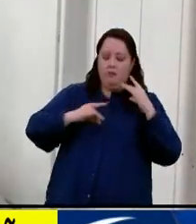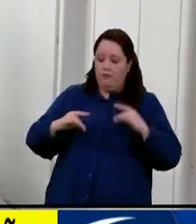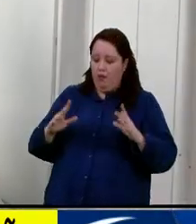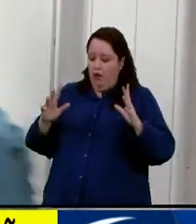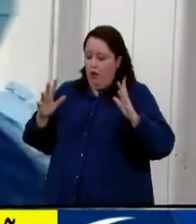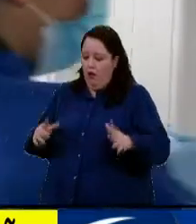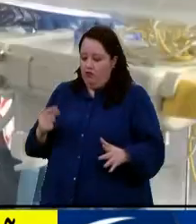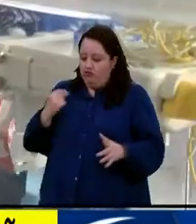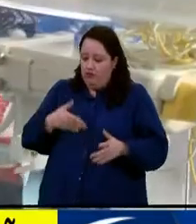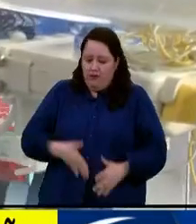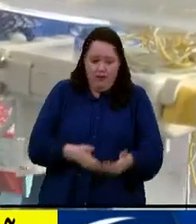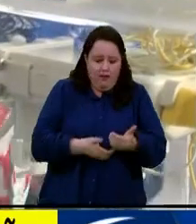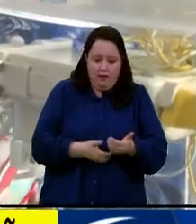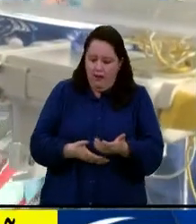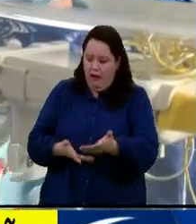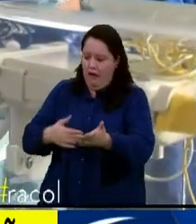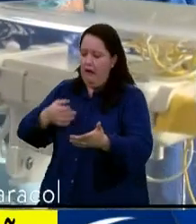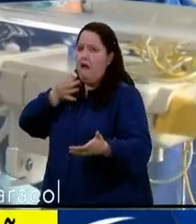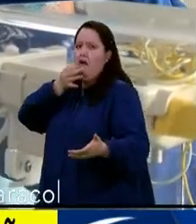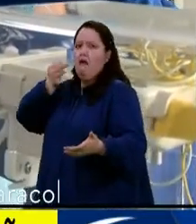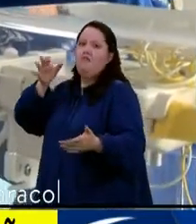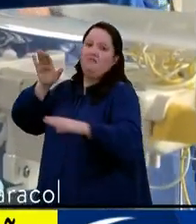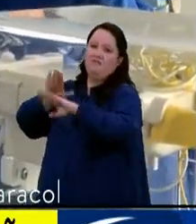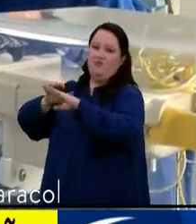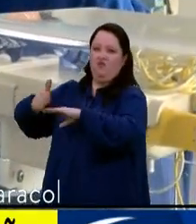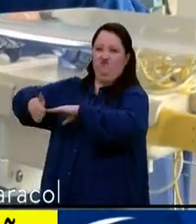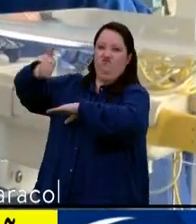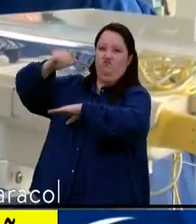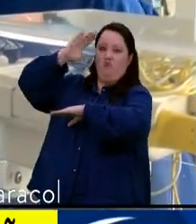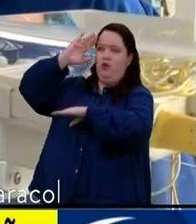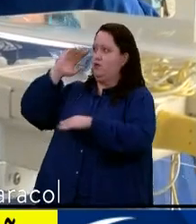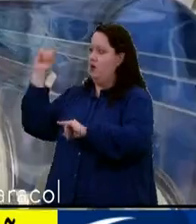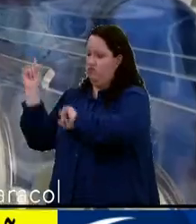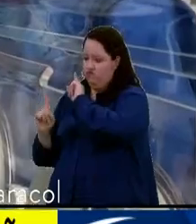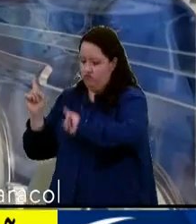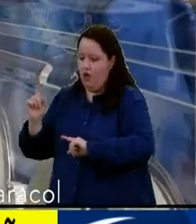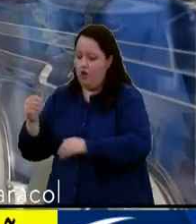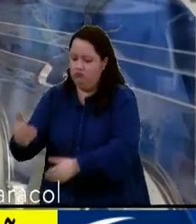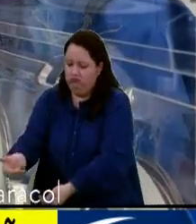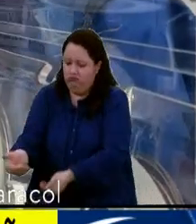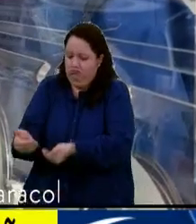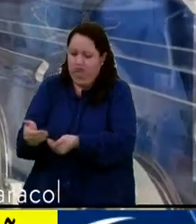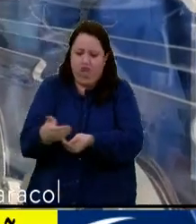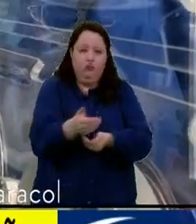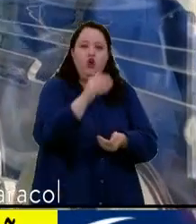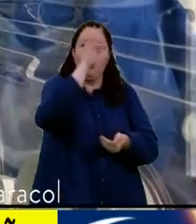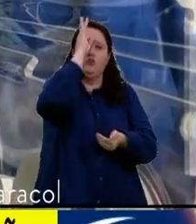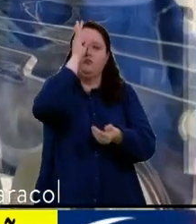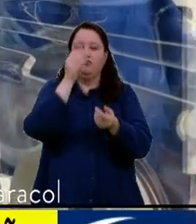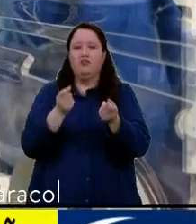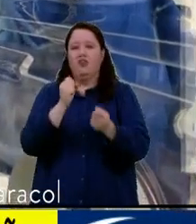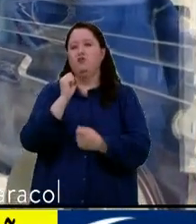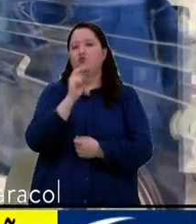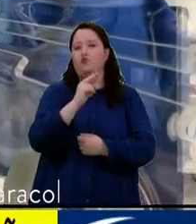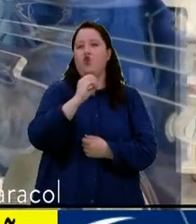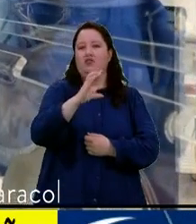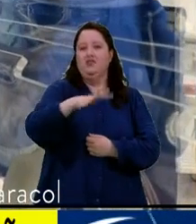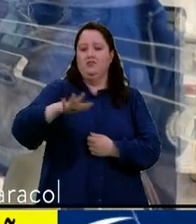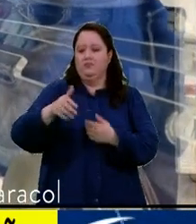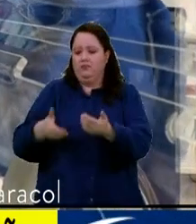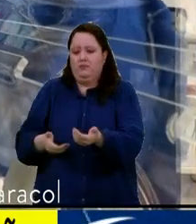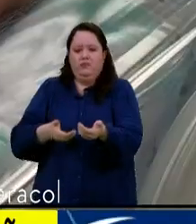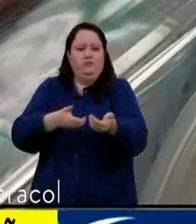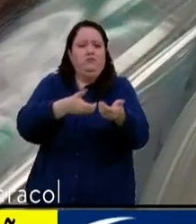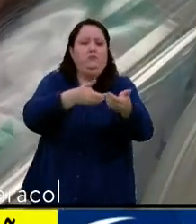se trataba de una recién nacida dio aviso a las autoridades quienes pues la recogieron la llevaron hasta un hospital del suroccidente de la ciudad